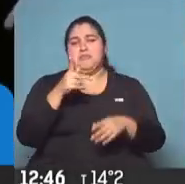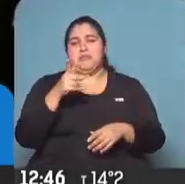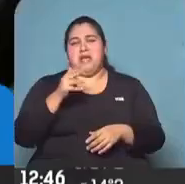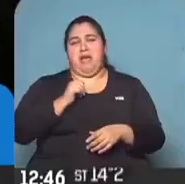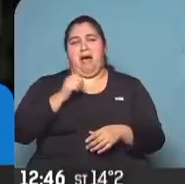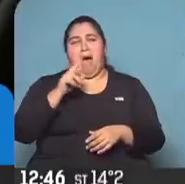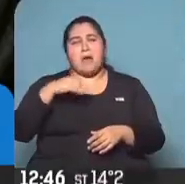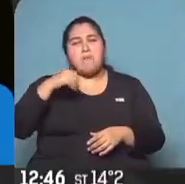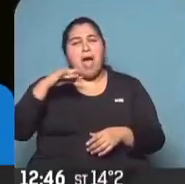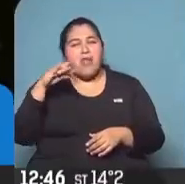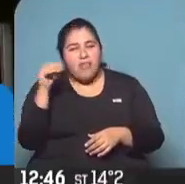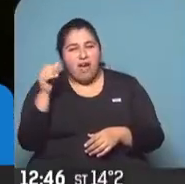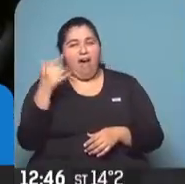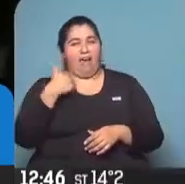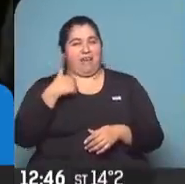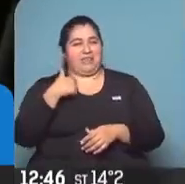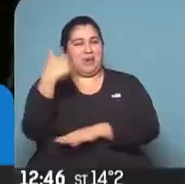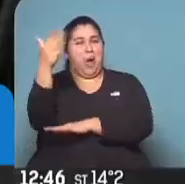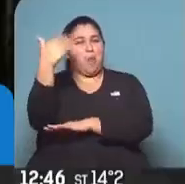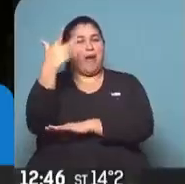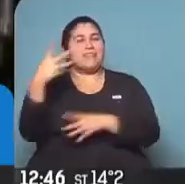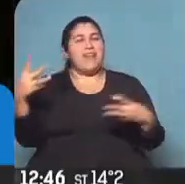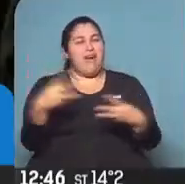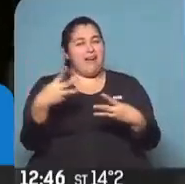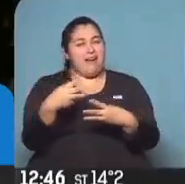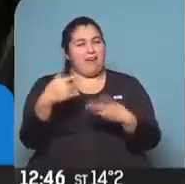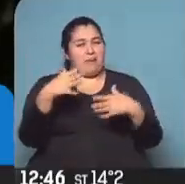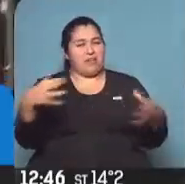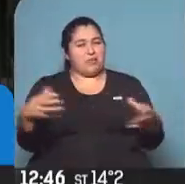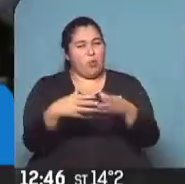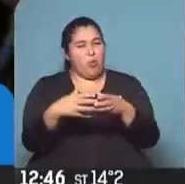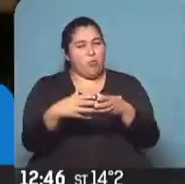pero con el paso de la bandera de guerra de seguridad